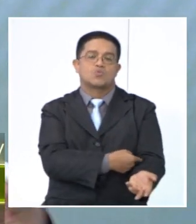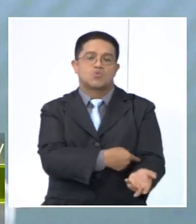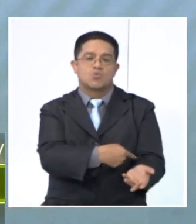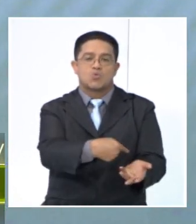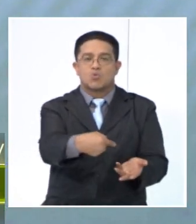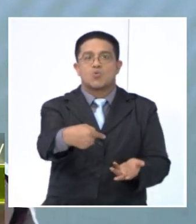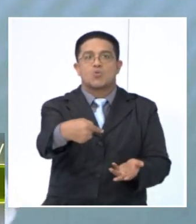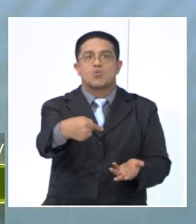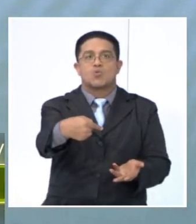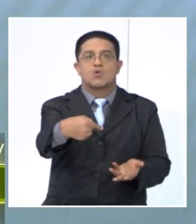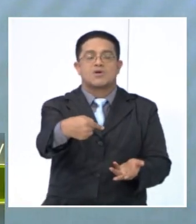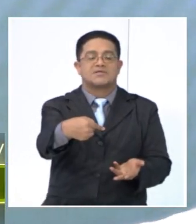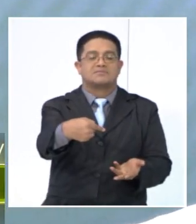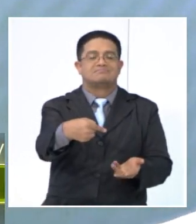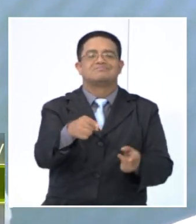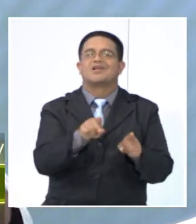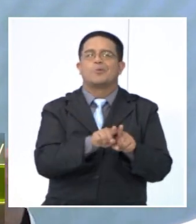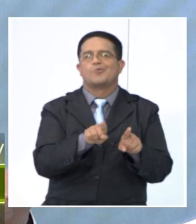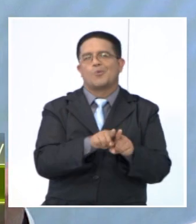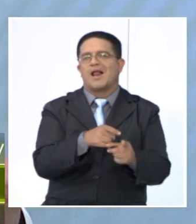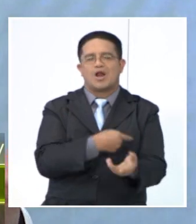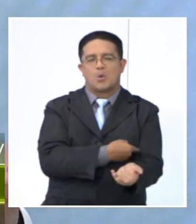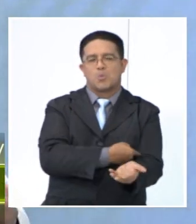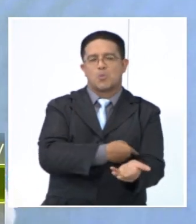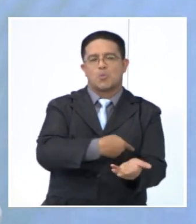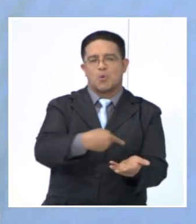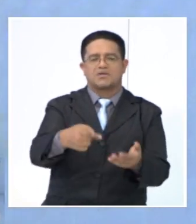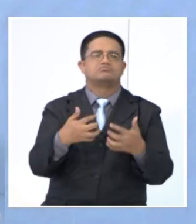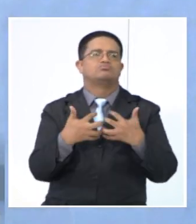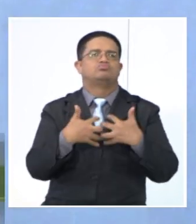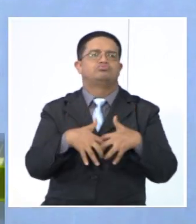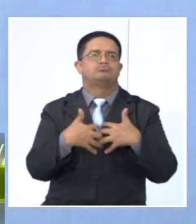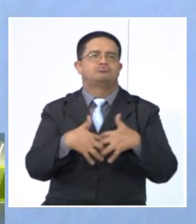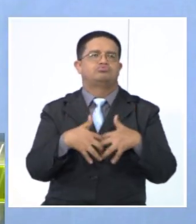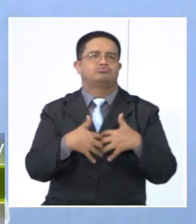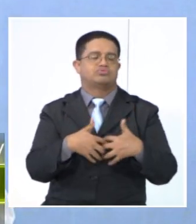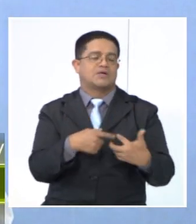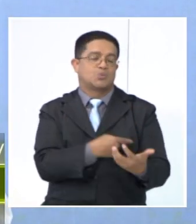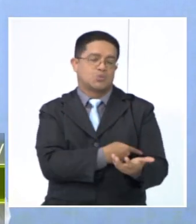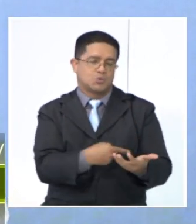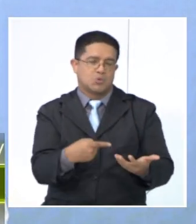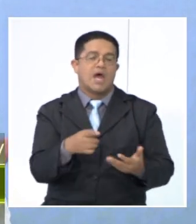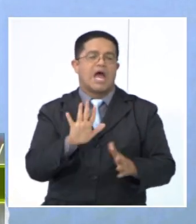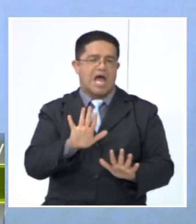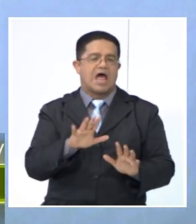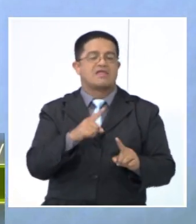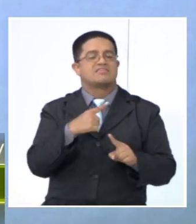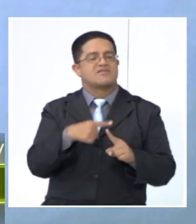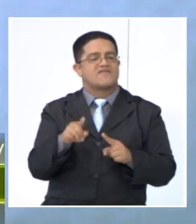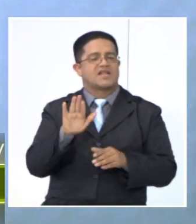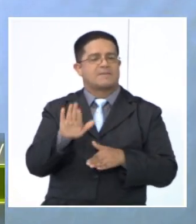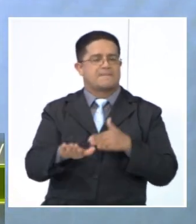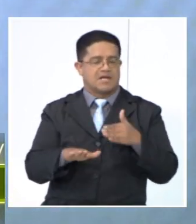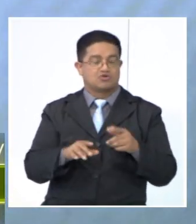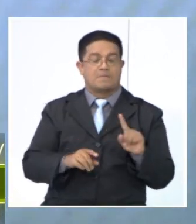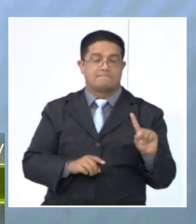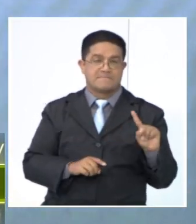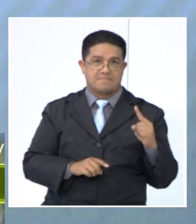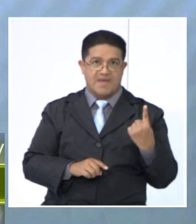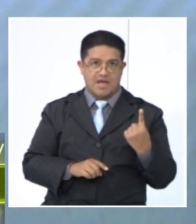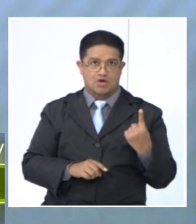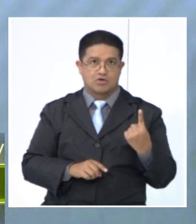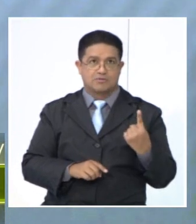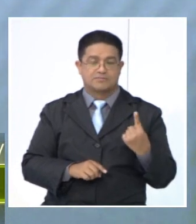sangre, como tomar una muestra de sangre con un equipo especial. Hay varios protocolos. En el protocolo de nosotros son